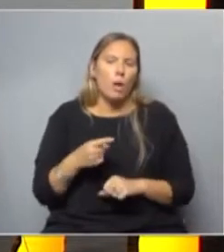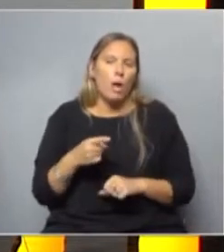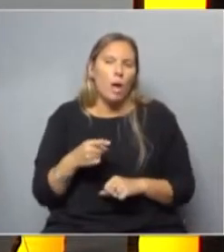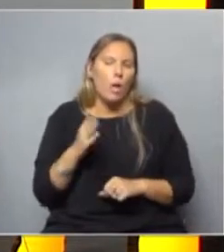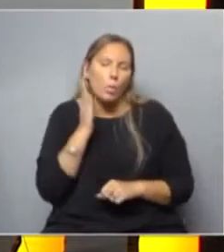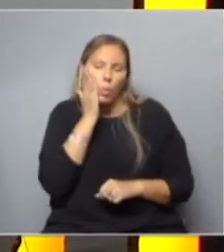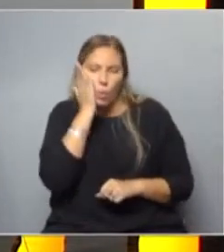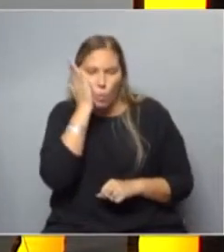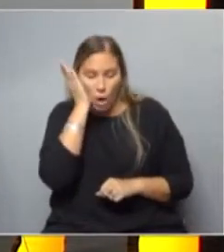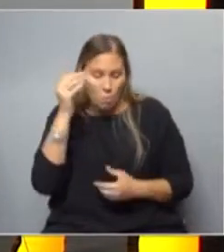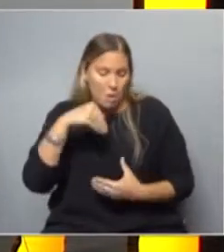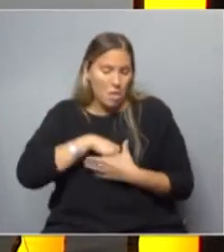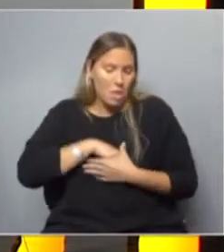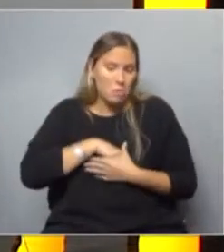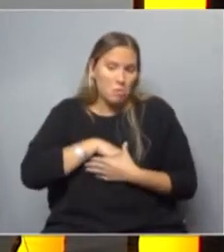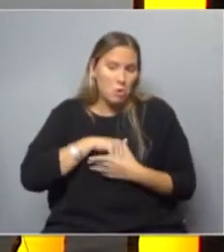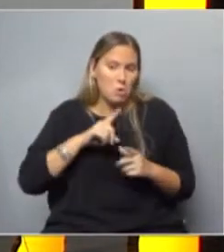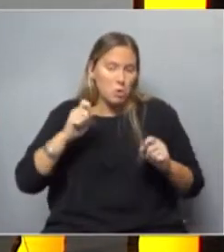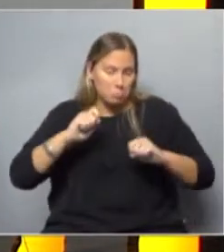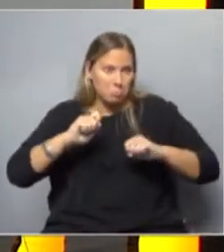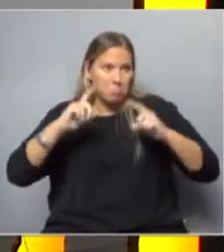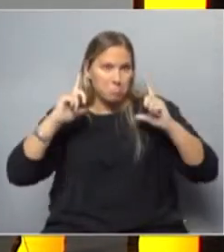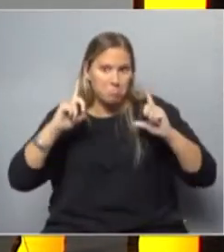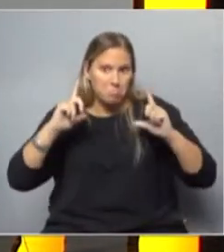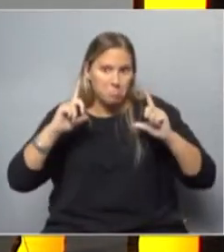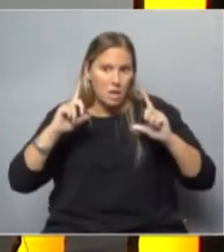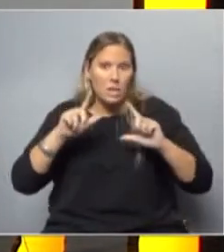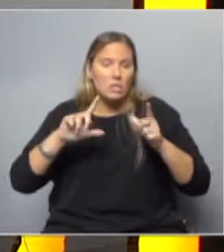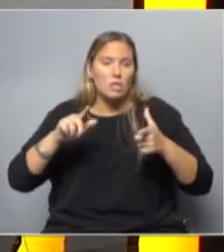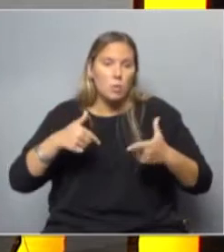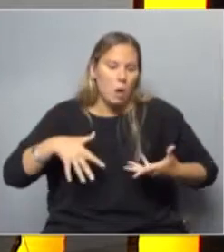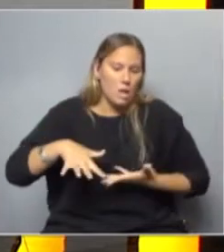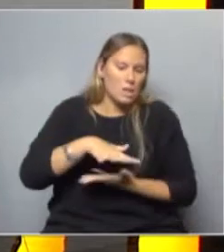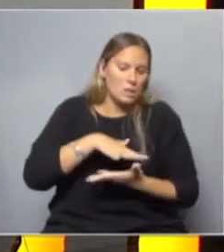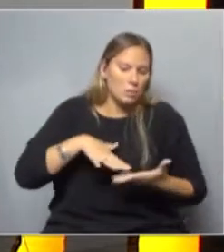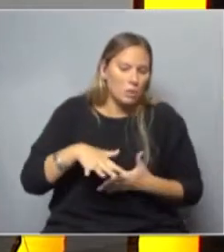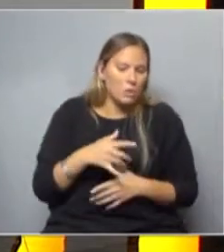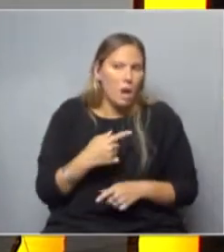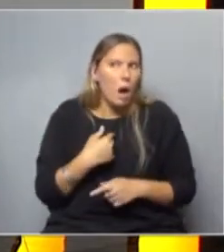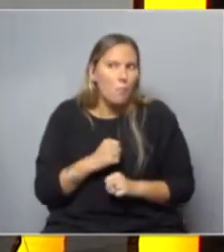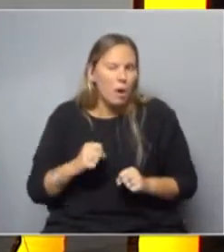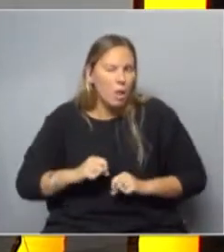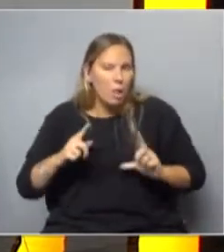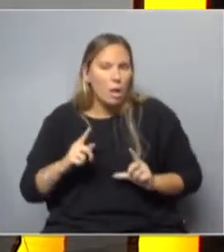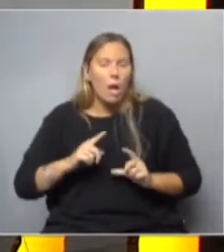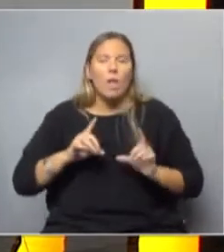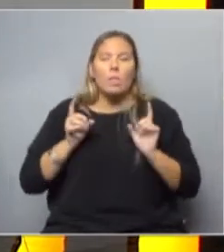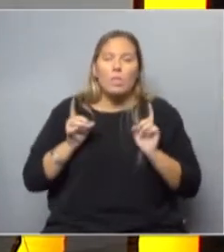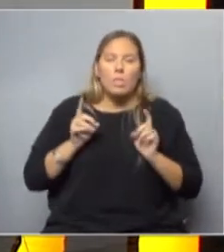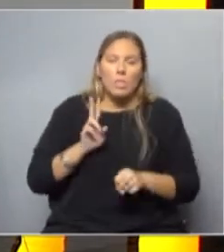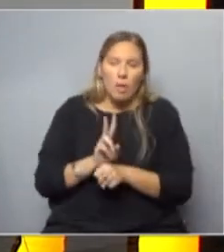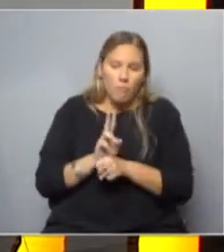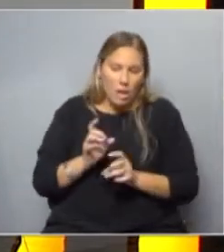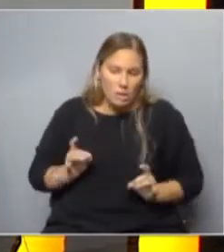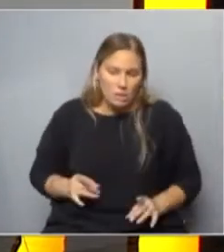en nuestro organismo y no se despierta si no encuentra como el terreno fértil. O sea, nos bajan las defensas y